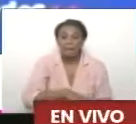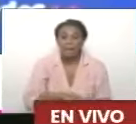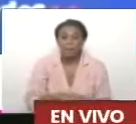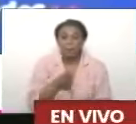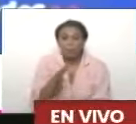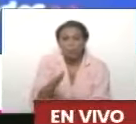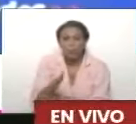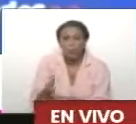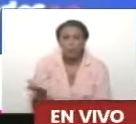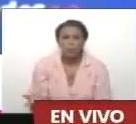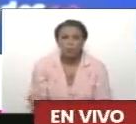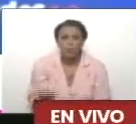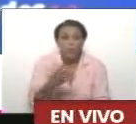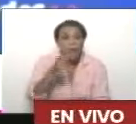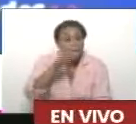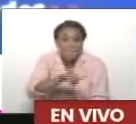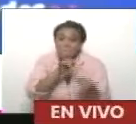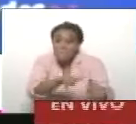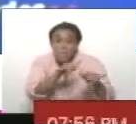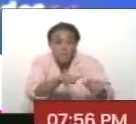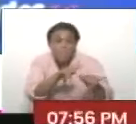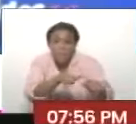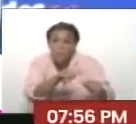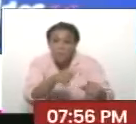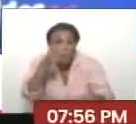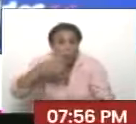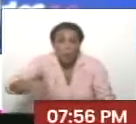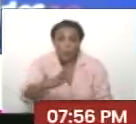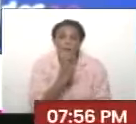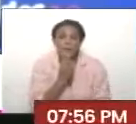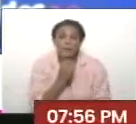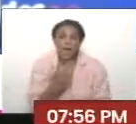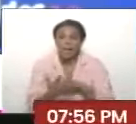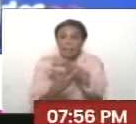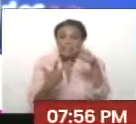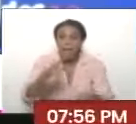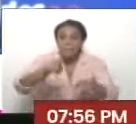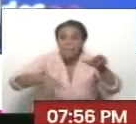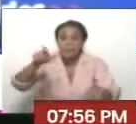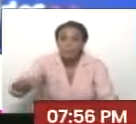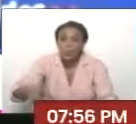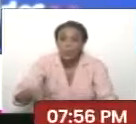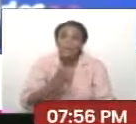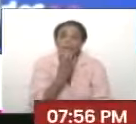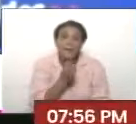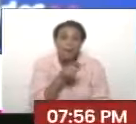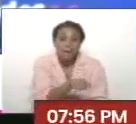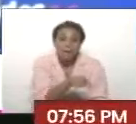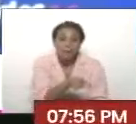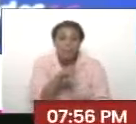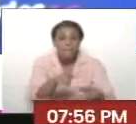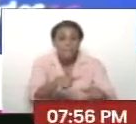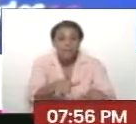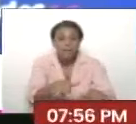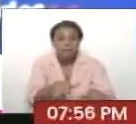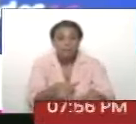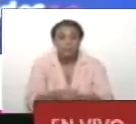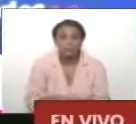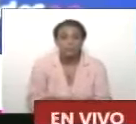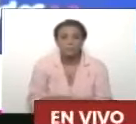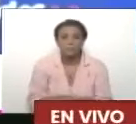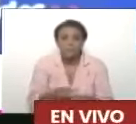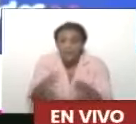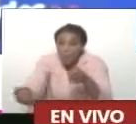marchas, fue el asesinato de 3 rehenes israelíes que salieron